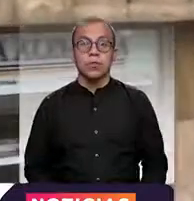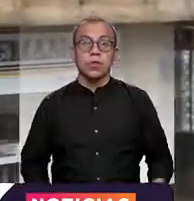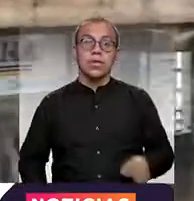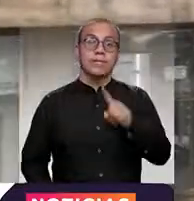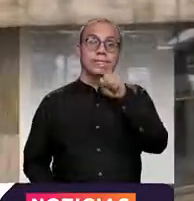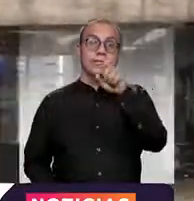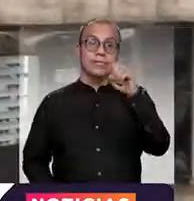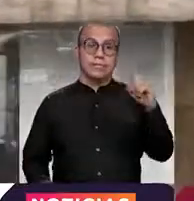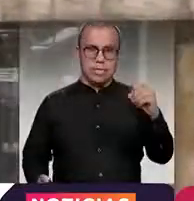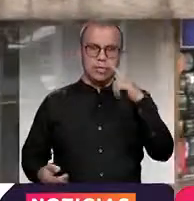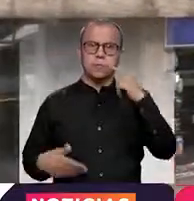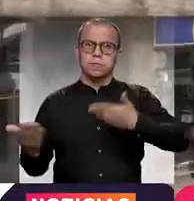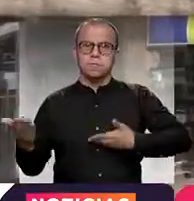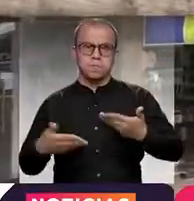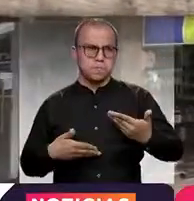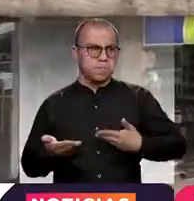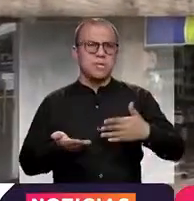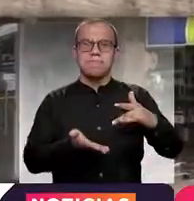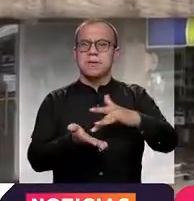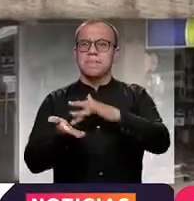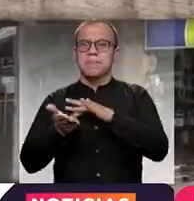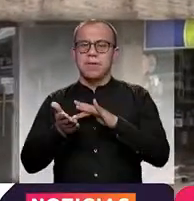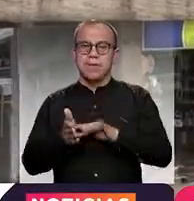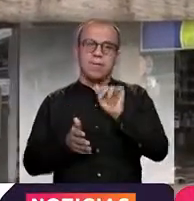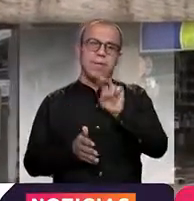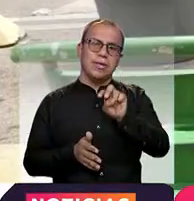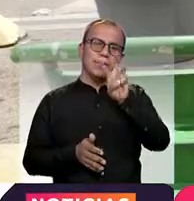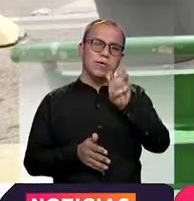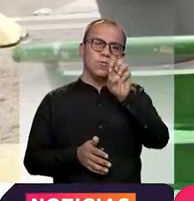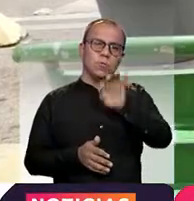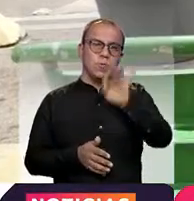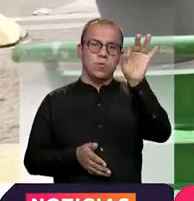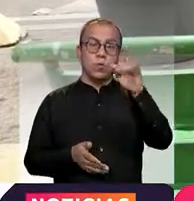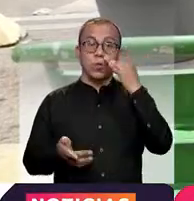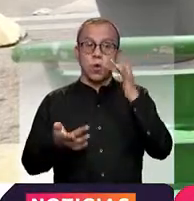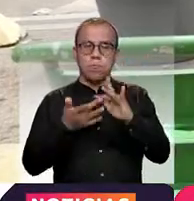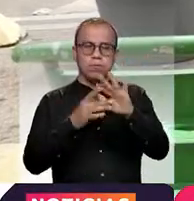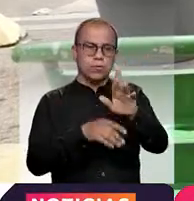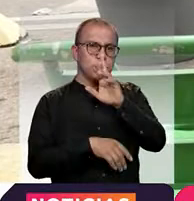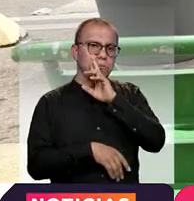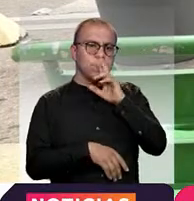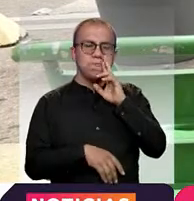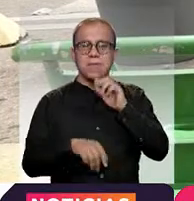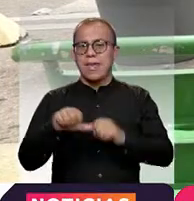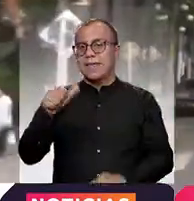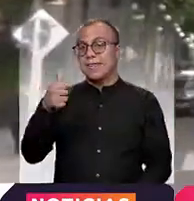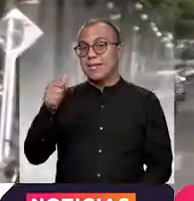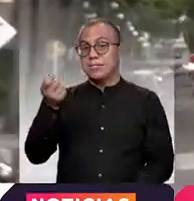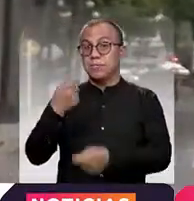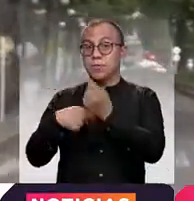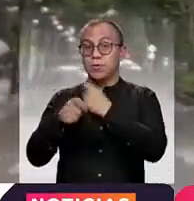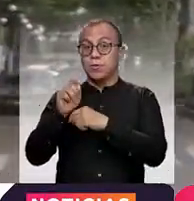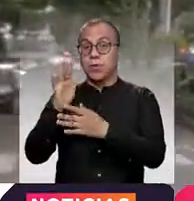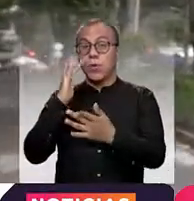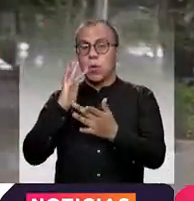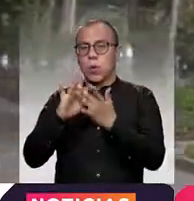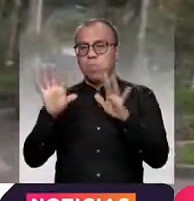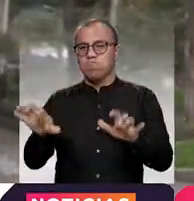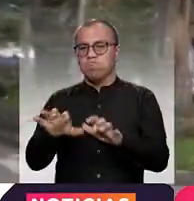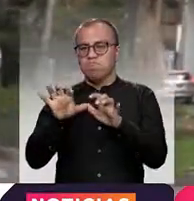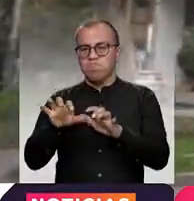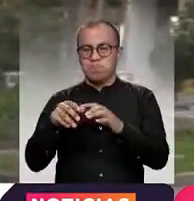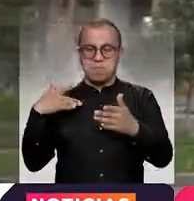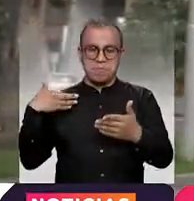600 establecimientos participaron, de los cuales el 28% representa el sector gastronómico, 10% al comercio o servicios o actividades